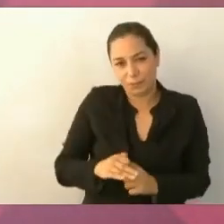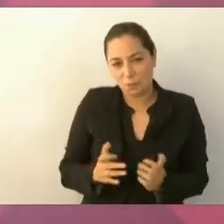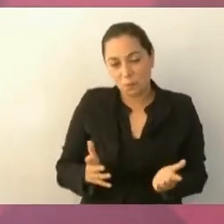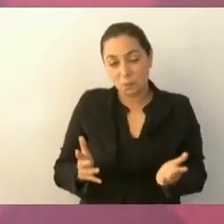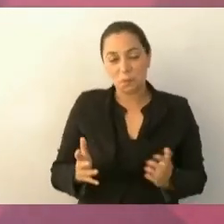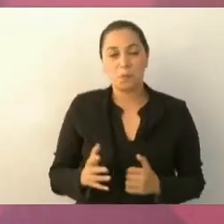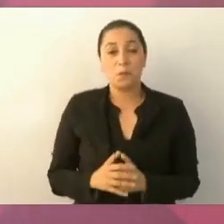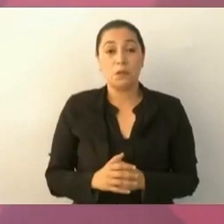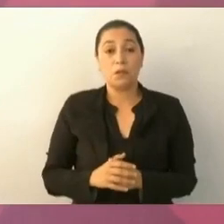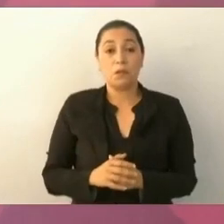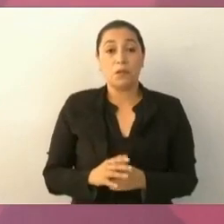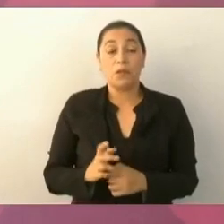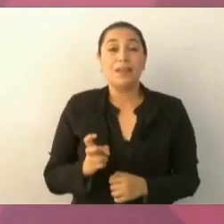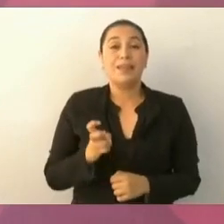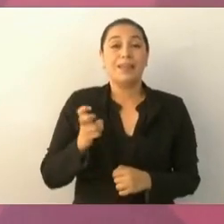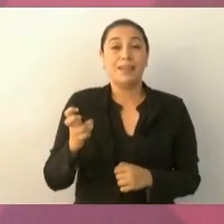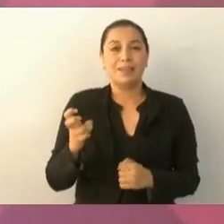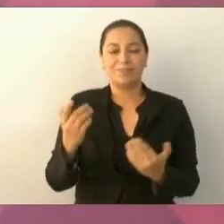la diferencia